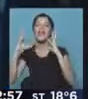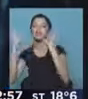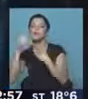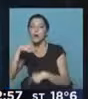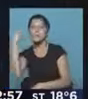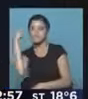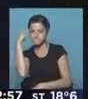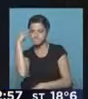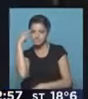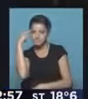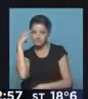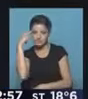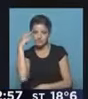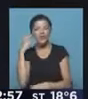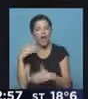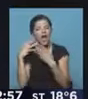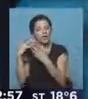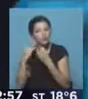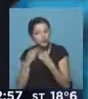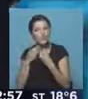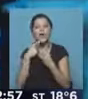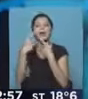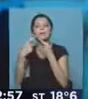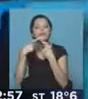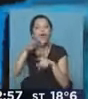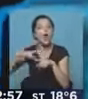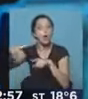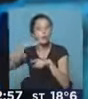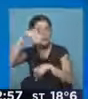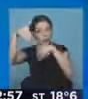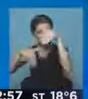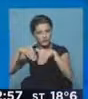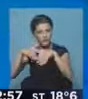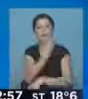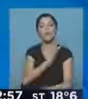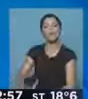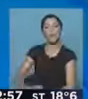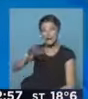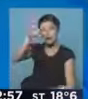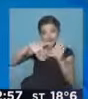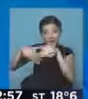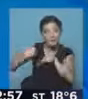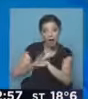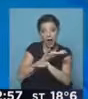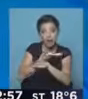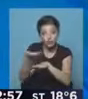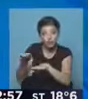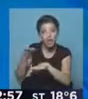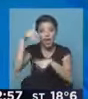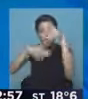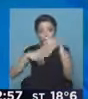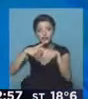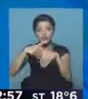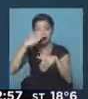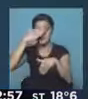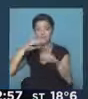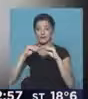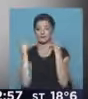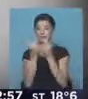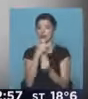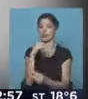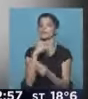es, ¿siguen siendo válidos estos recursos? ¿Qué pasa con los gobiernos que los convocan cuando efectivamente les sale mal? Vemos el informe y después lo